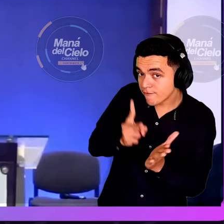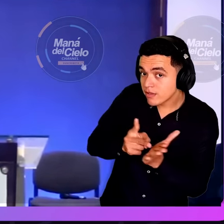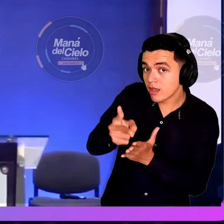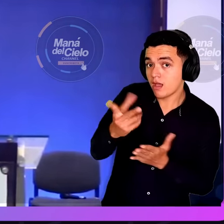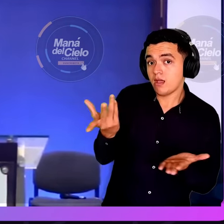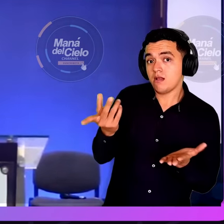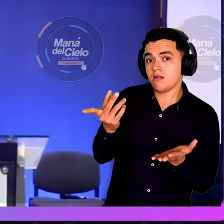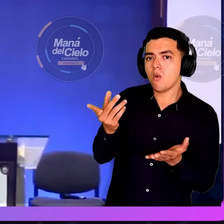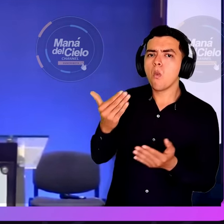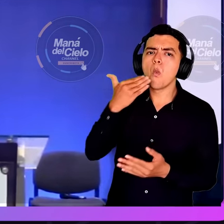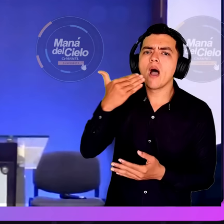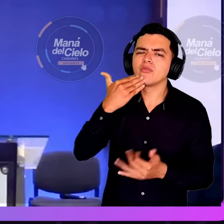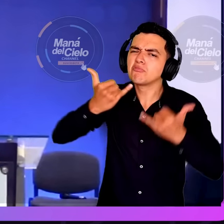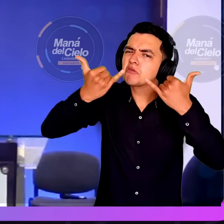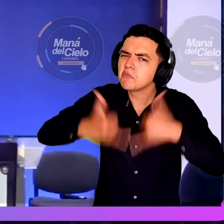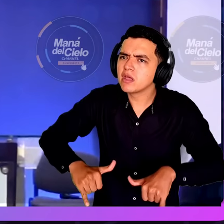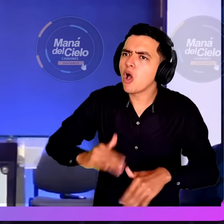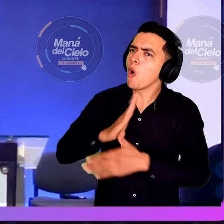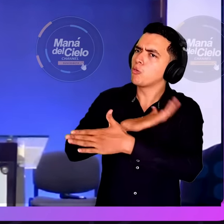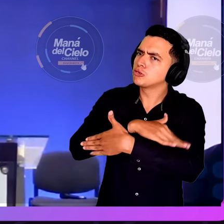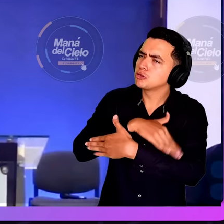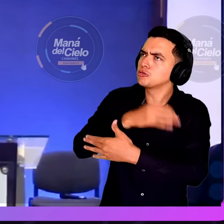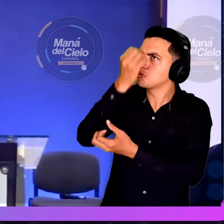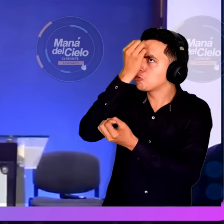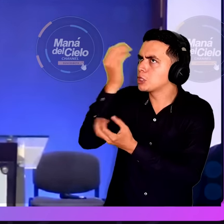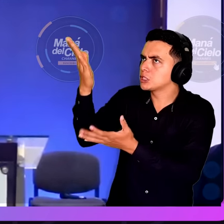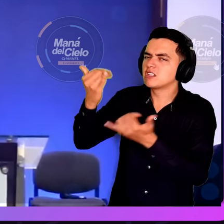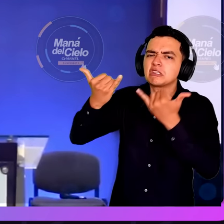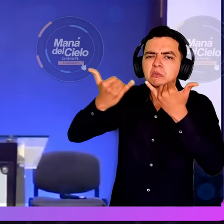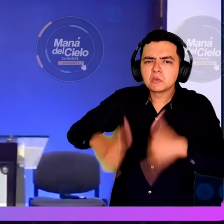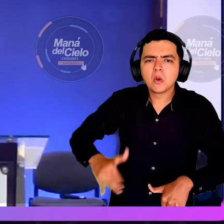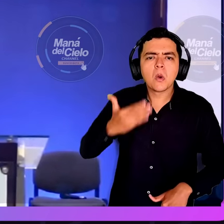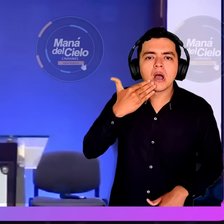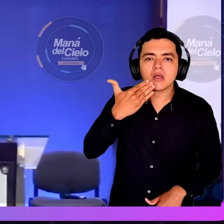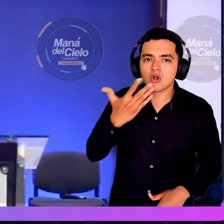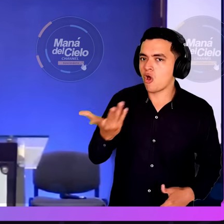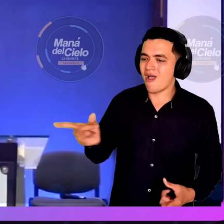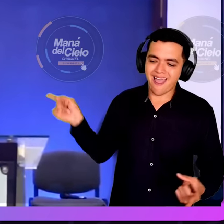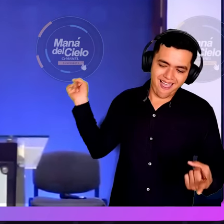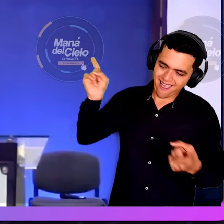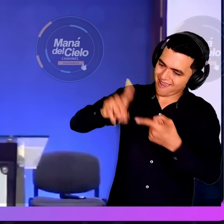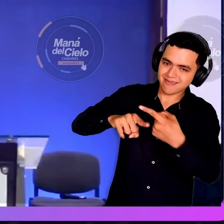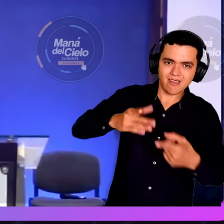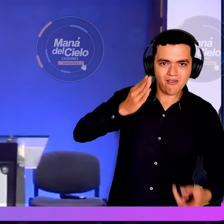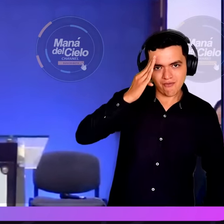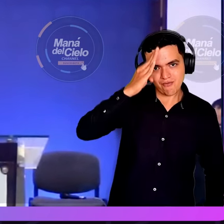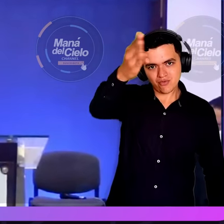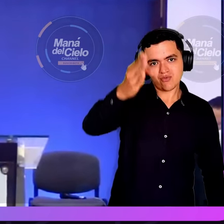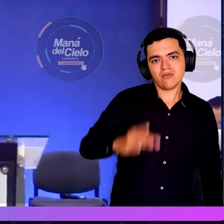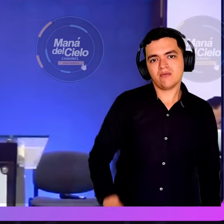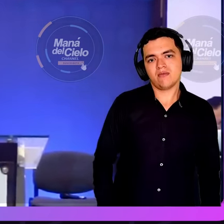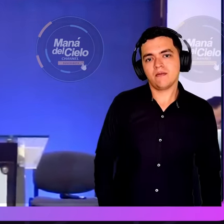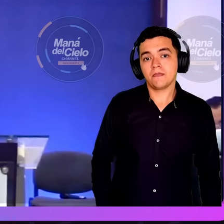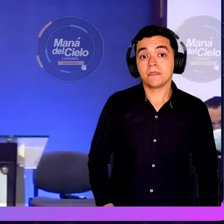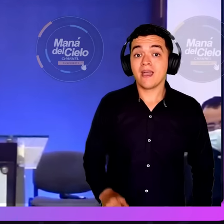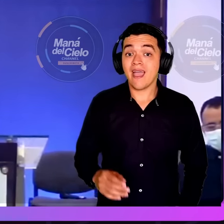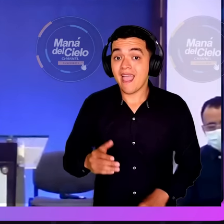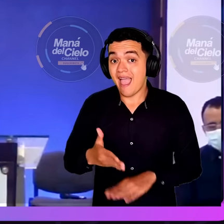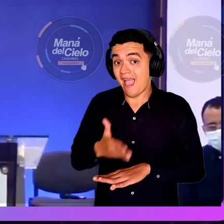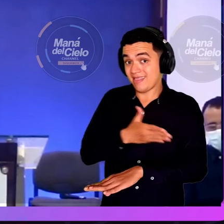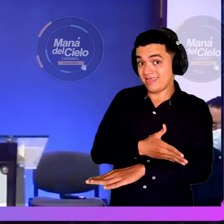dispuesta. Hermano, lo que primero necesita Dios de nosotros antes de trabajarle a Él es la